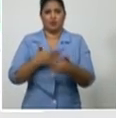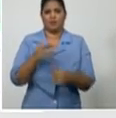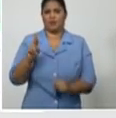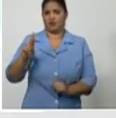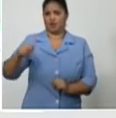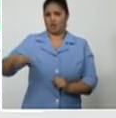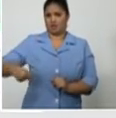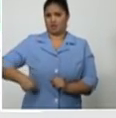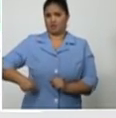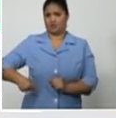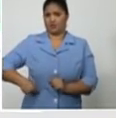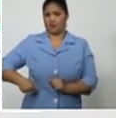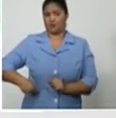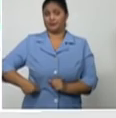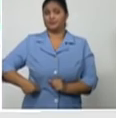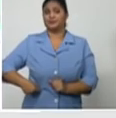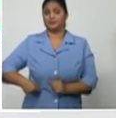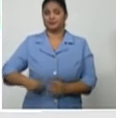que realmente